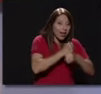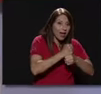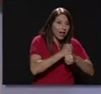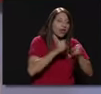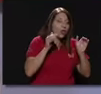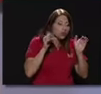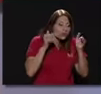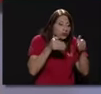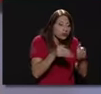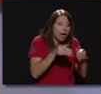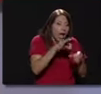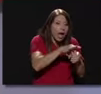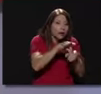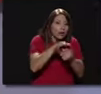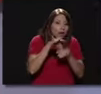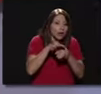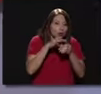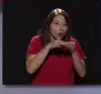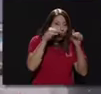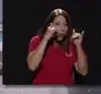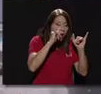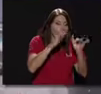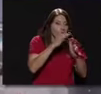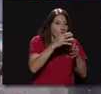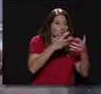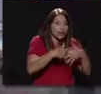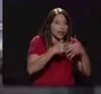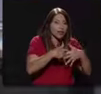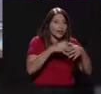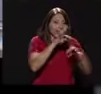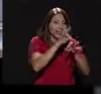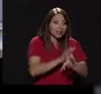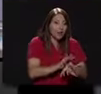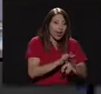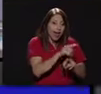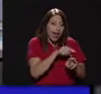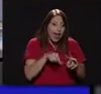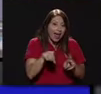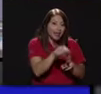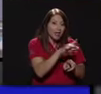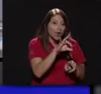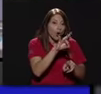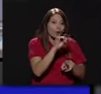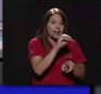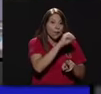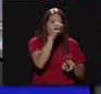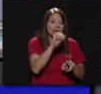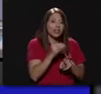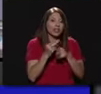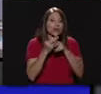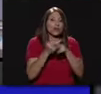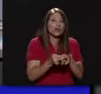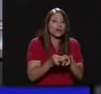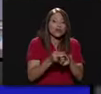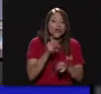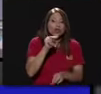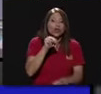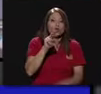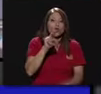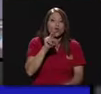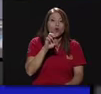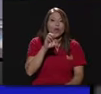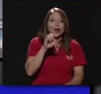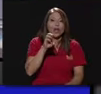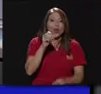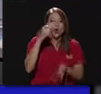la industria tradicional, tenemos aproximadamente un 80% que le llamamos que está en un núcleo duro. ¿Por qué un núcleo duro?